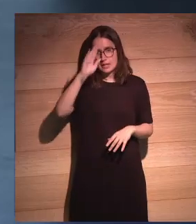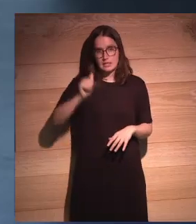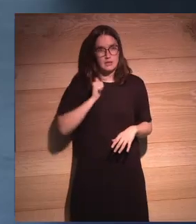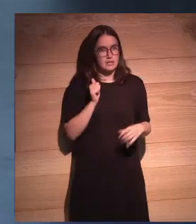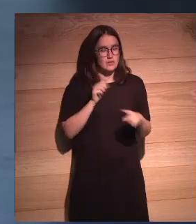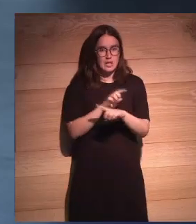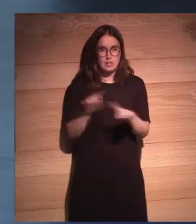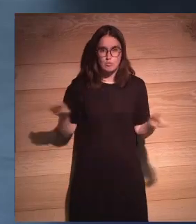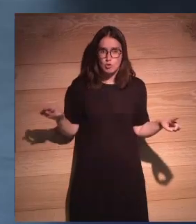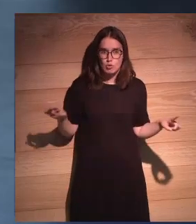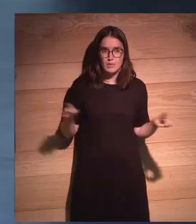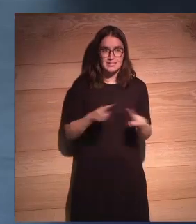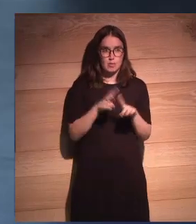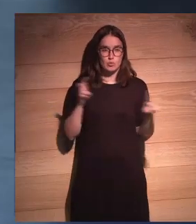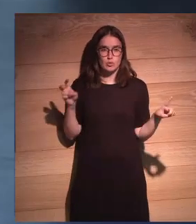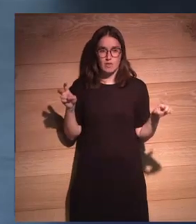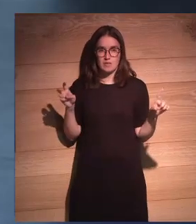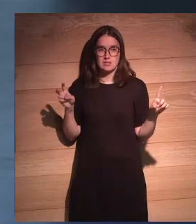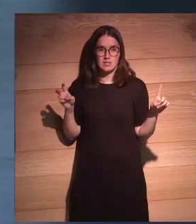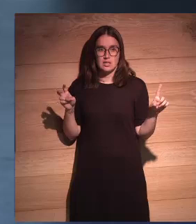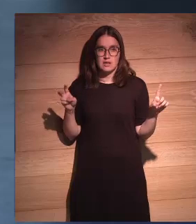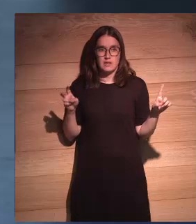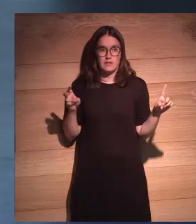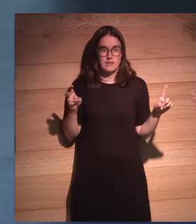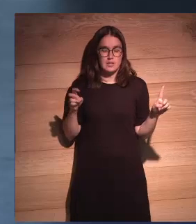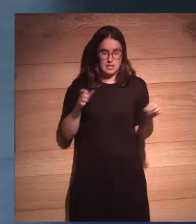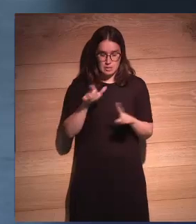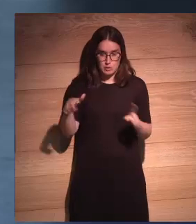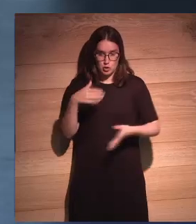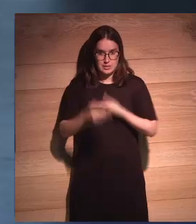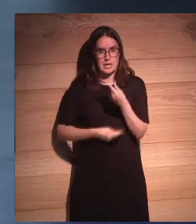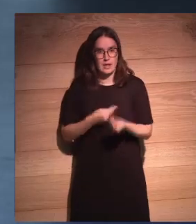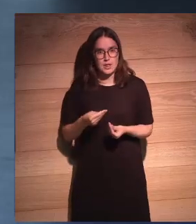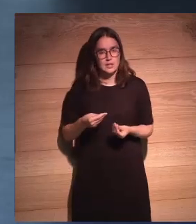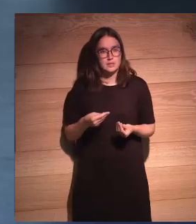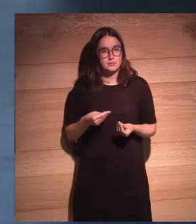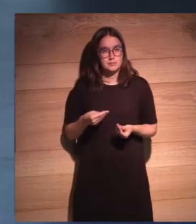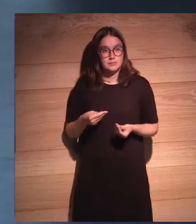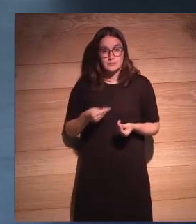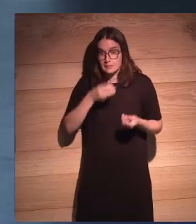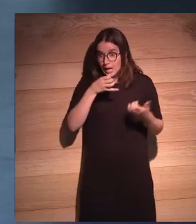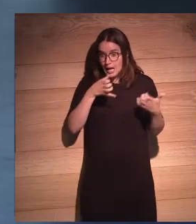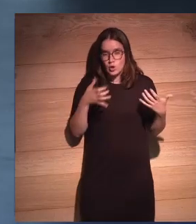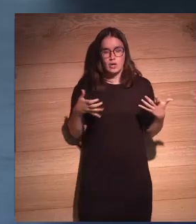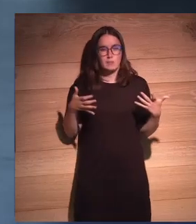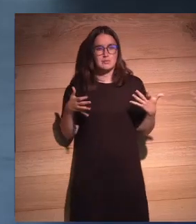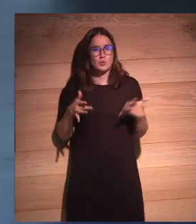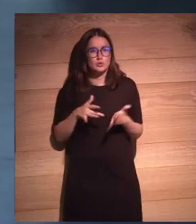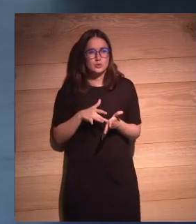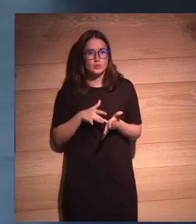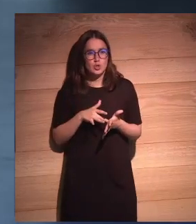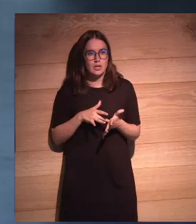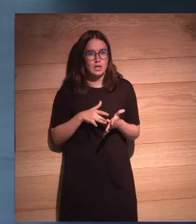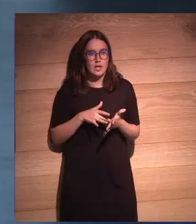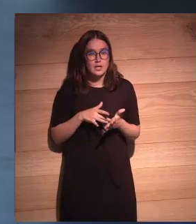inteligencia artificial desde el punto de vista de hacedores, de gente que la hace, ¿no? Y ahora mismo estuve